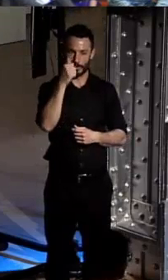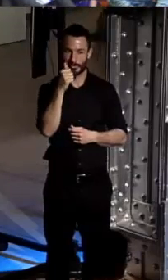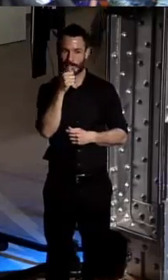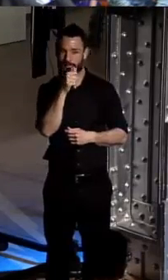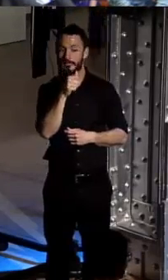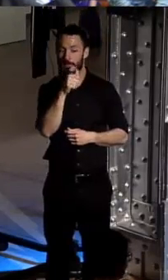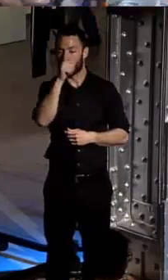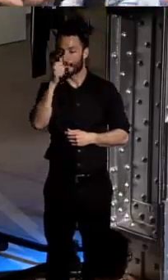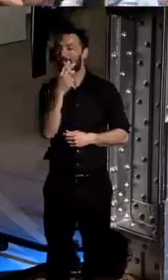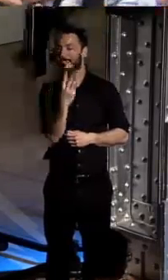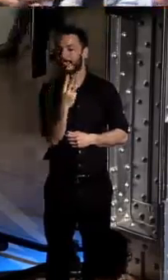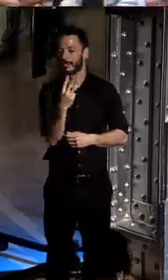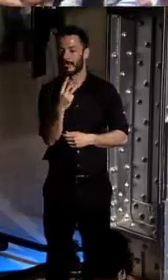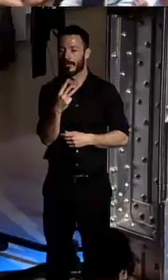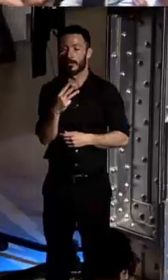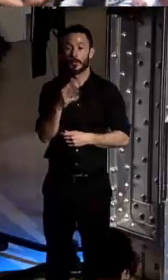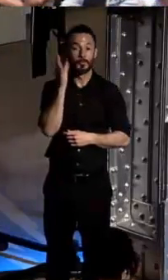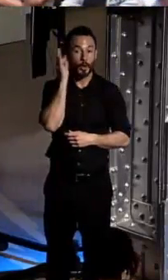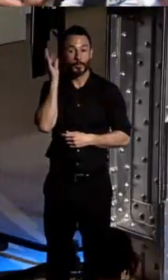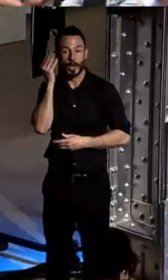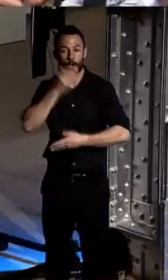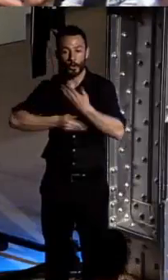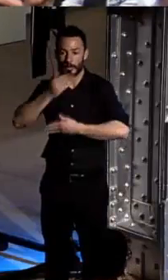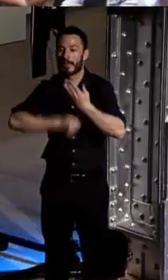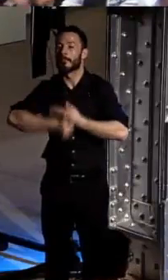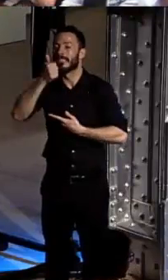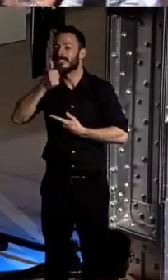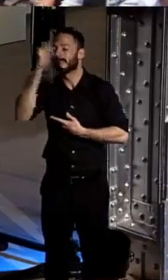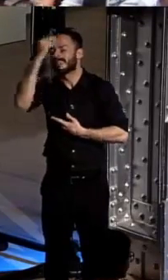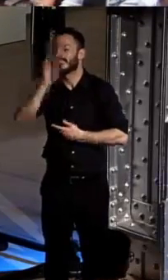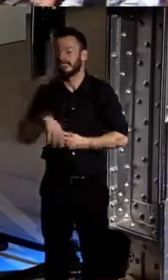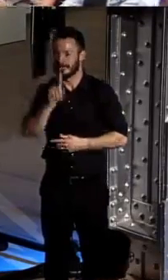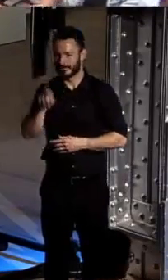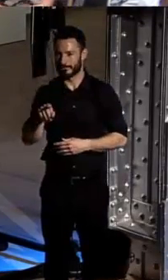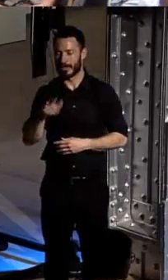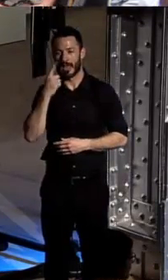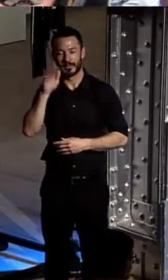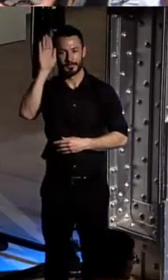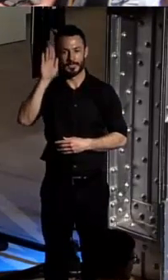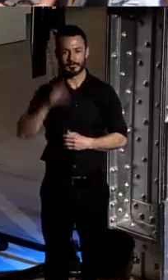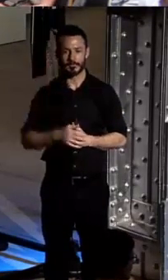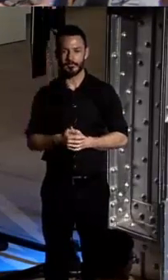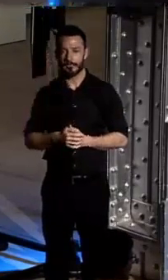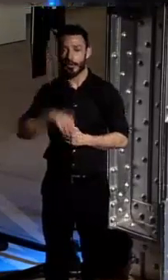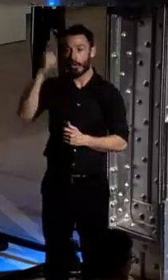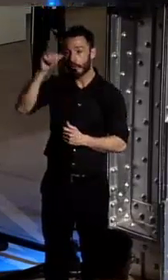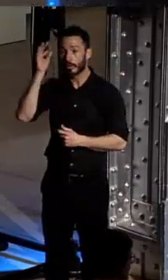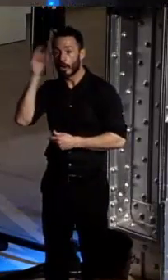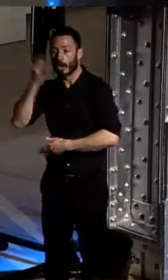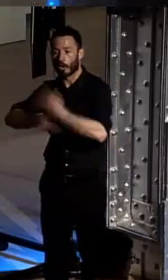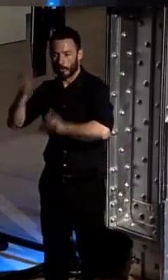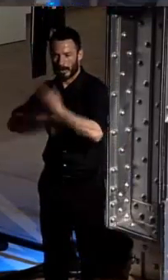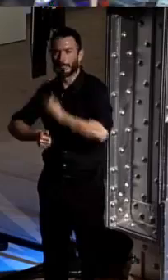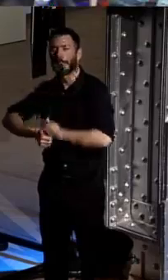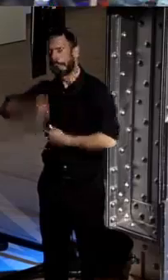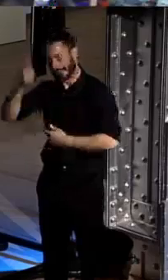3 hombres y alguna mujer. Bueno, ¿quién piensa que son las parejas mujer-mujer son las que cooperan más? Levanten la mano. Algunos más, pero ¿quién piensa que la pareja hombre-mujer son las que más cooperan?